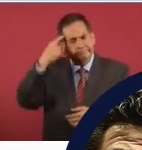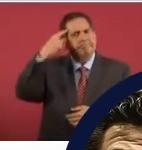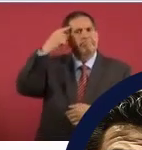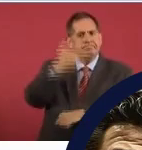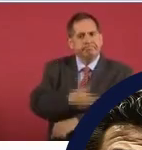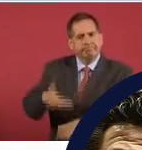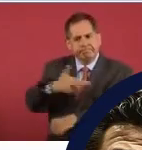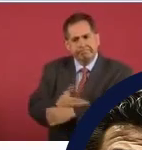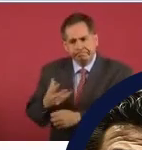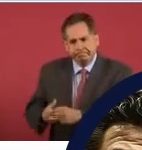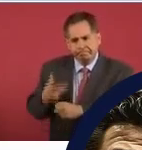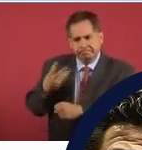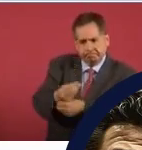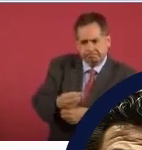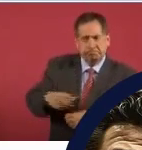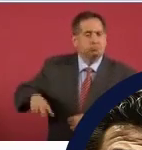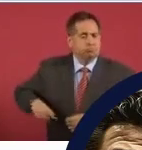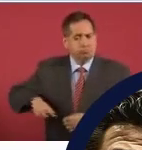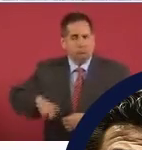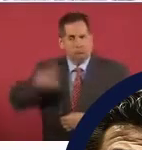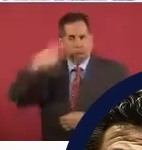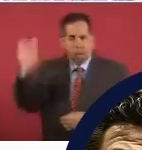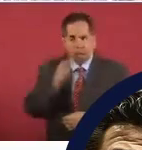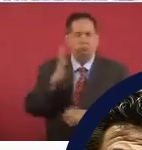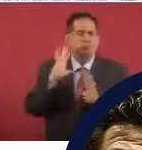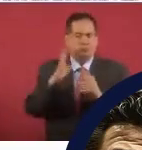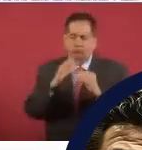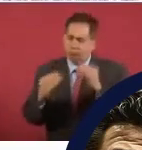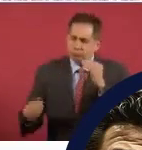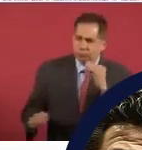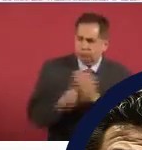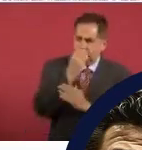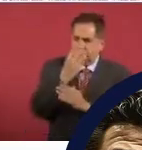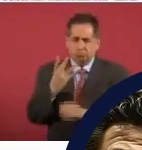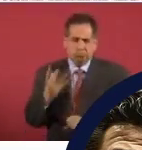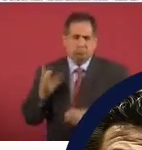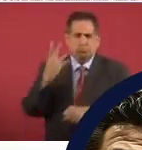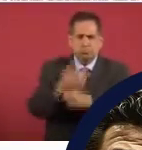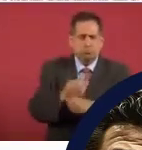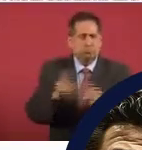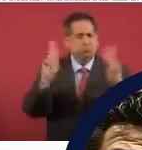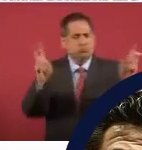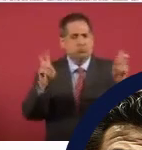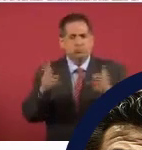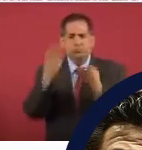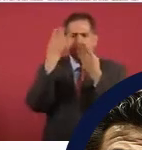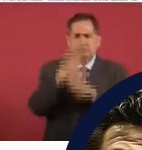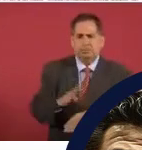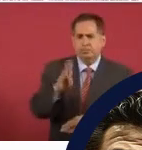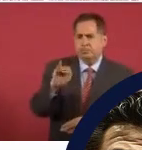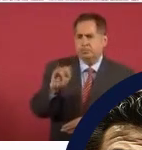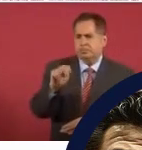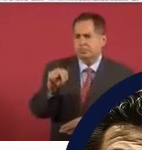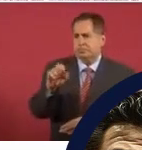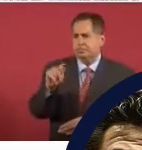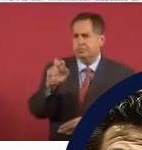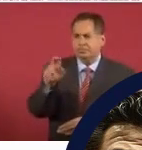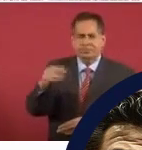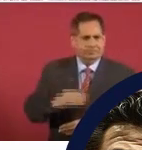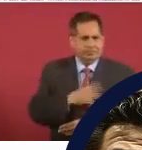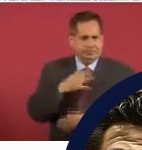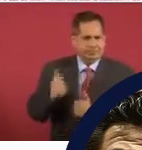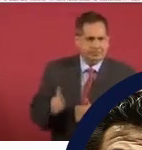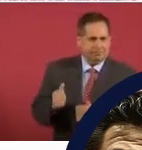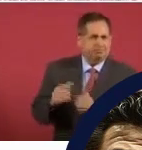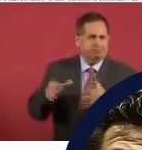en este primer año de gobierno el reciente de la república dijo que pues el principal problema que se vive en el